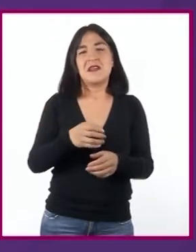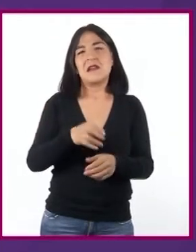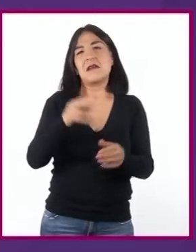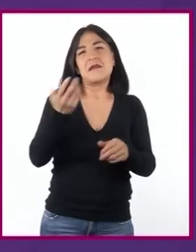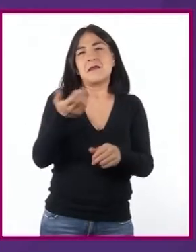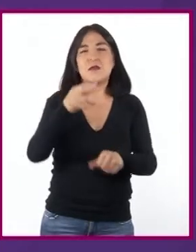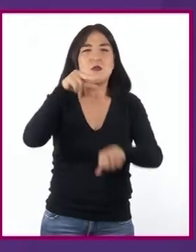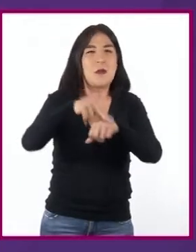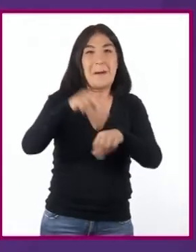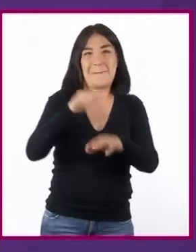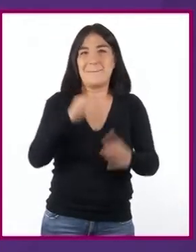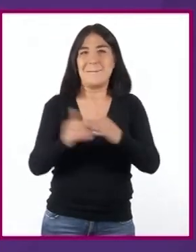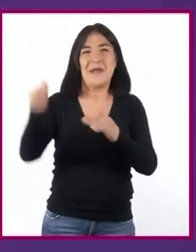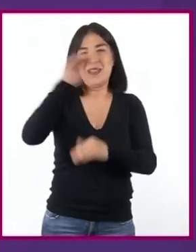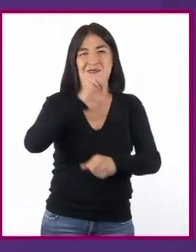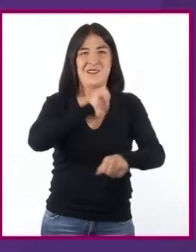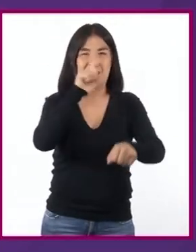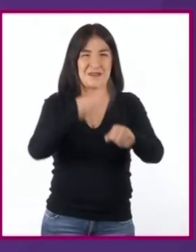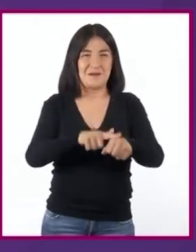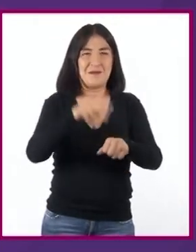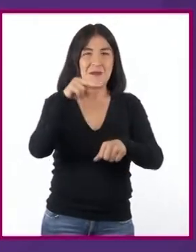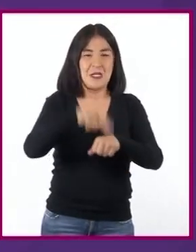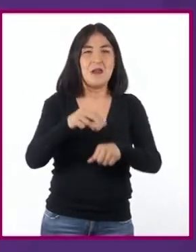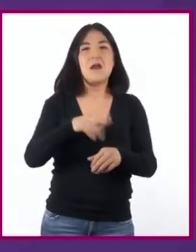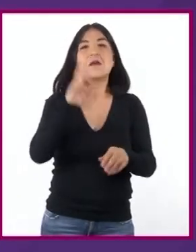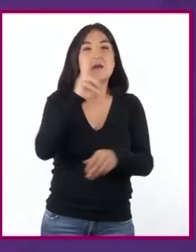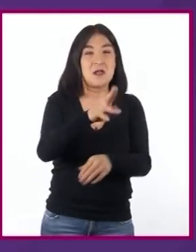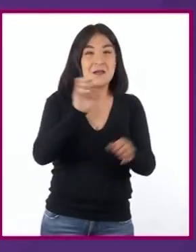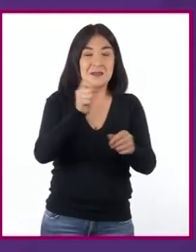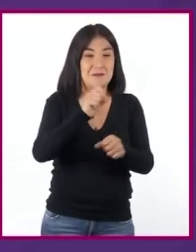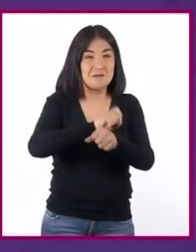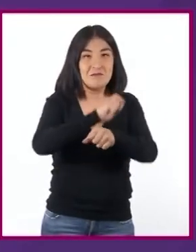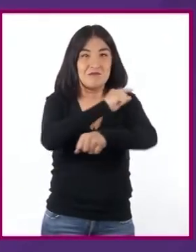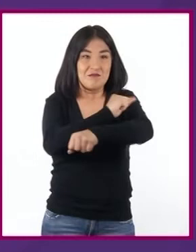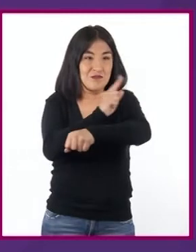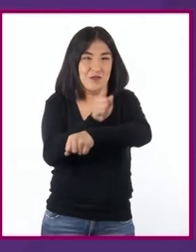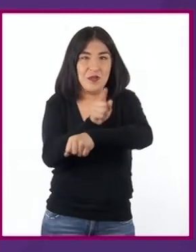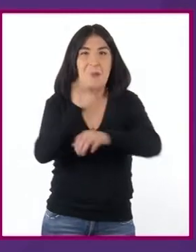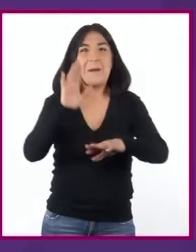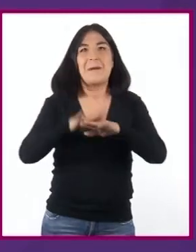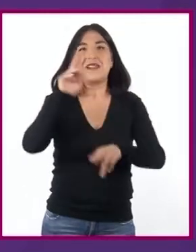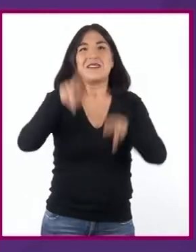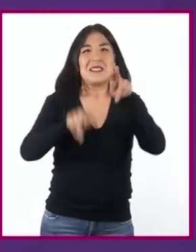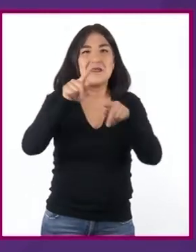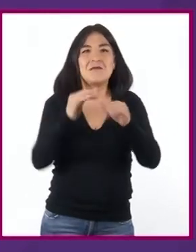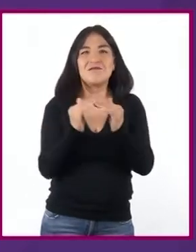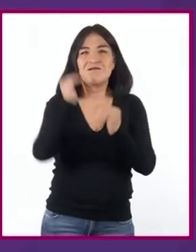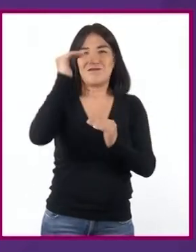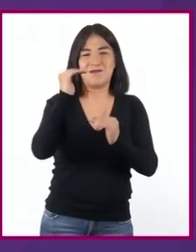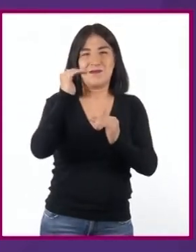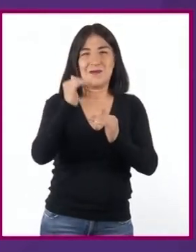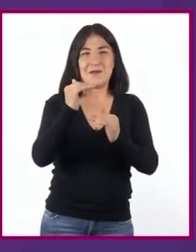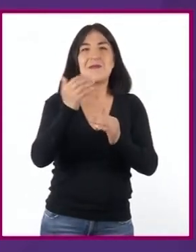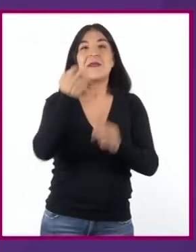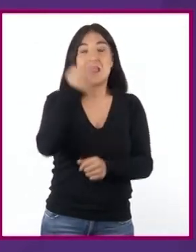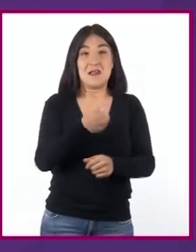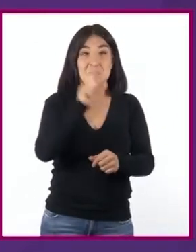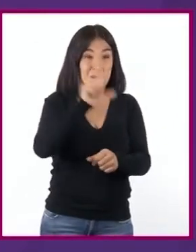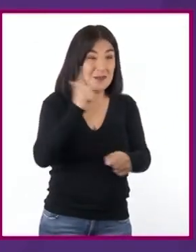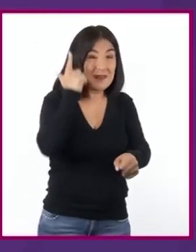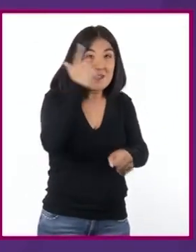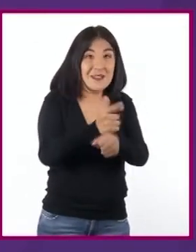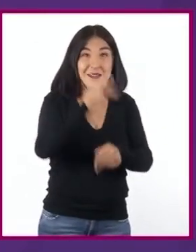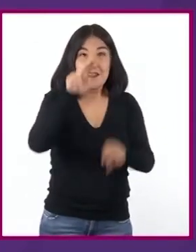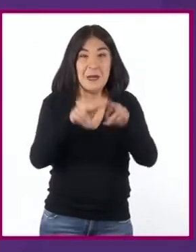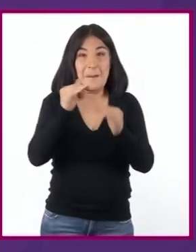alta especialidad, vamos a detectar que las cifras están saliendo de los niveles normales. Si detectamos esa